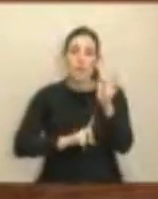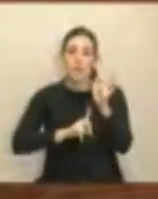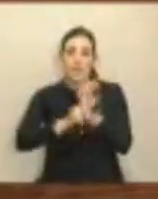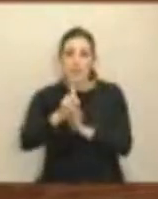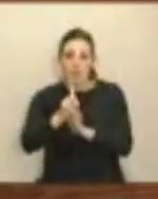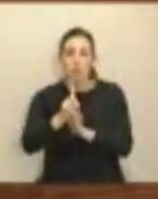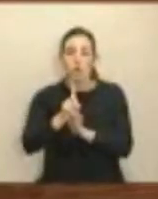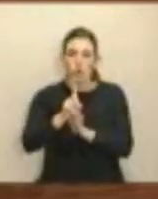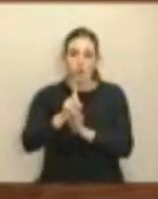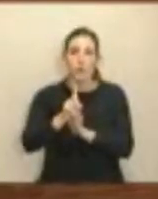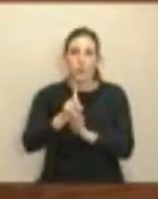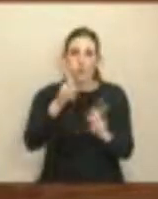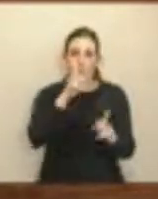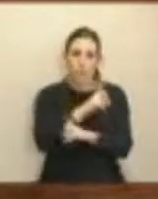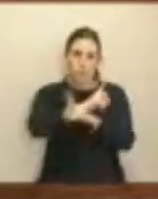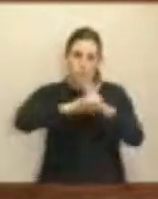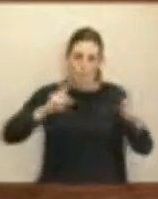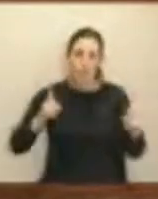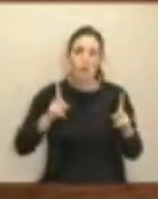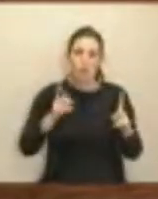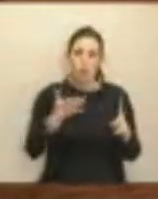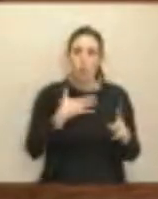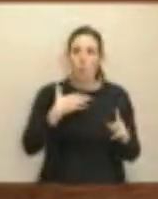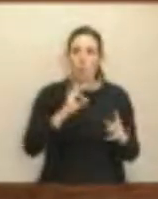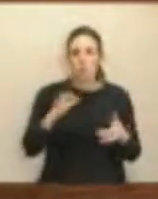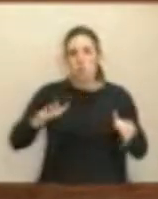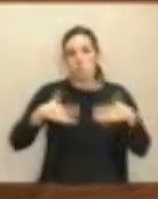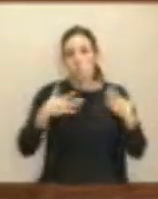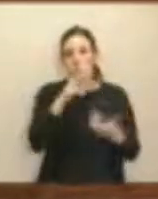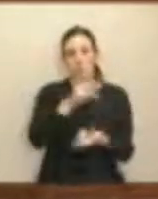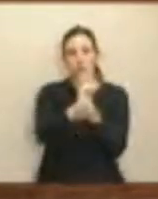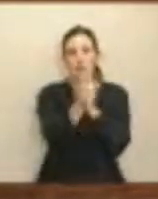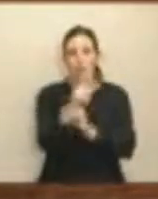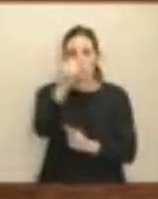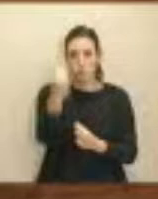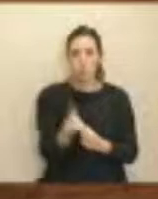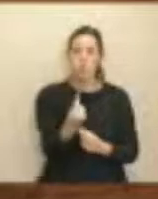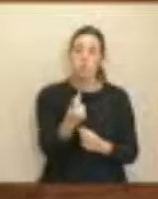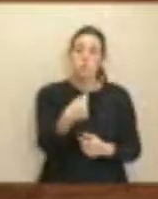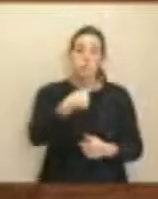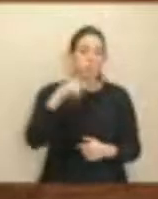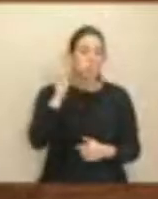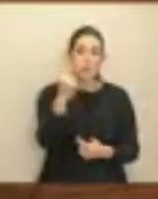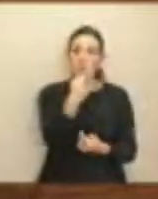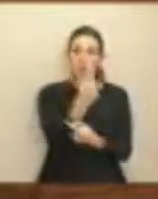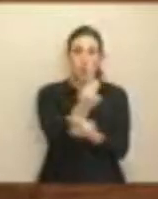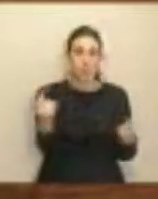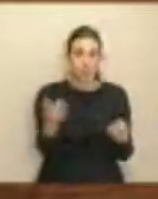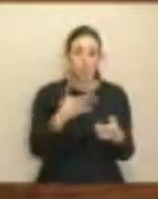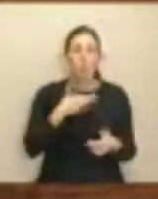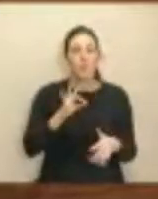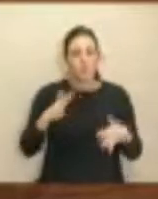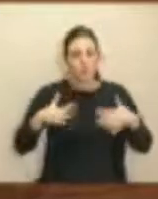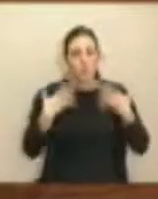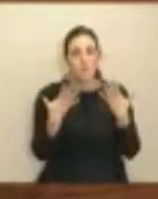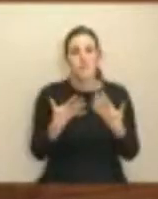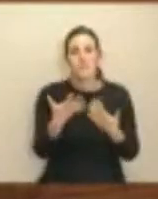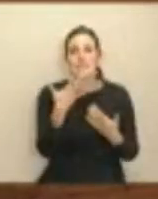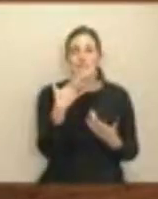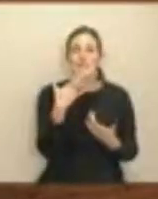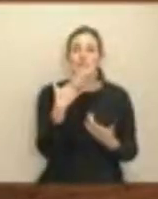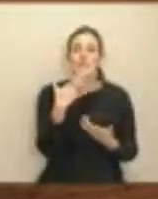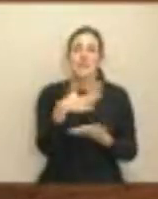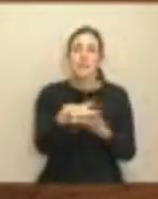ejercicio económico con las modificaciones presupuestarias. Yo simplemente lo dejo ahí. Se puede ver sorprendido. El que negocia